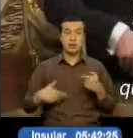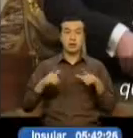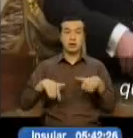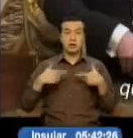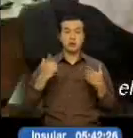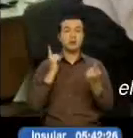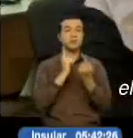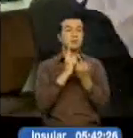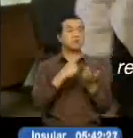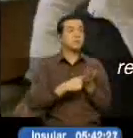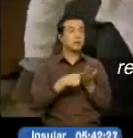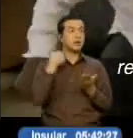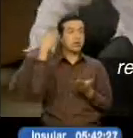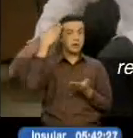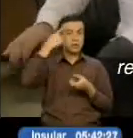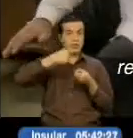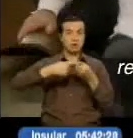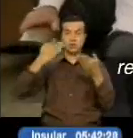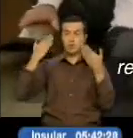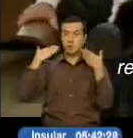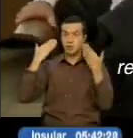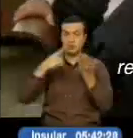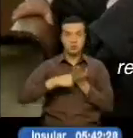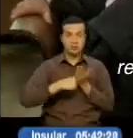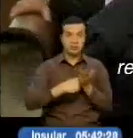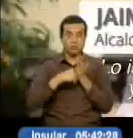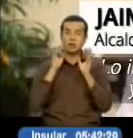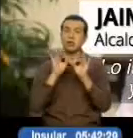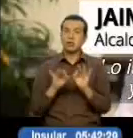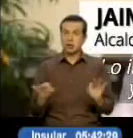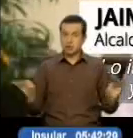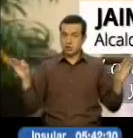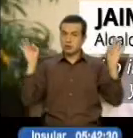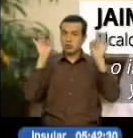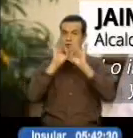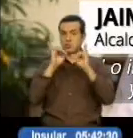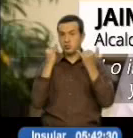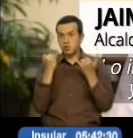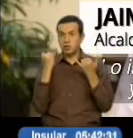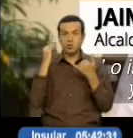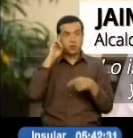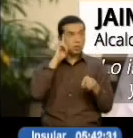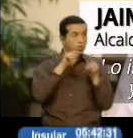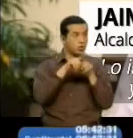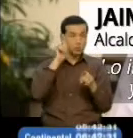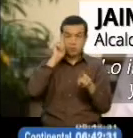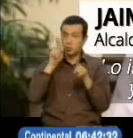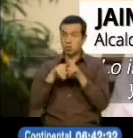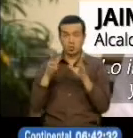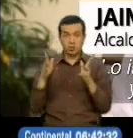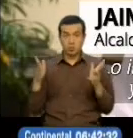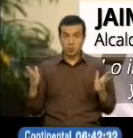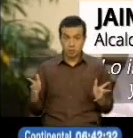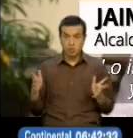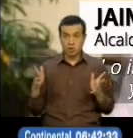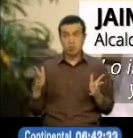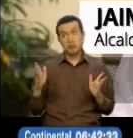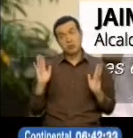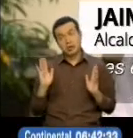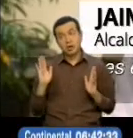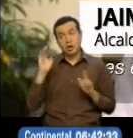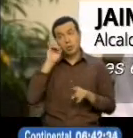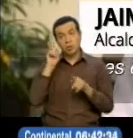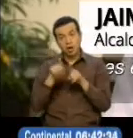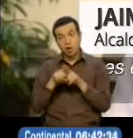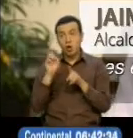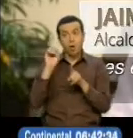mantuvo reuniones con los alcaldes de Quito y Guayaquil. Lo importante aquí, más allá de las discrepancias y de las coincidencias, que ambas existen,